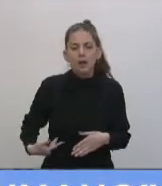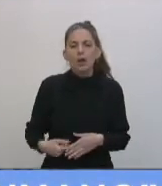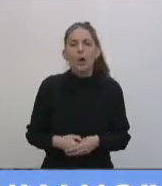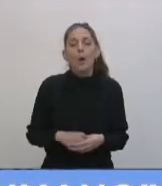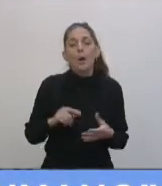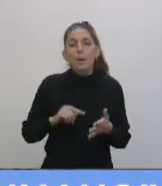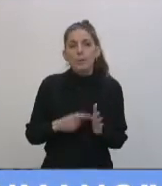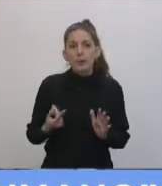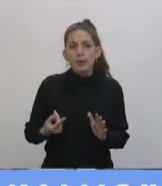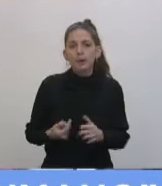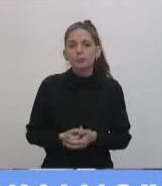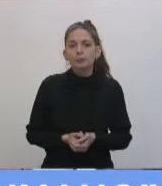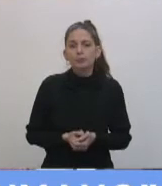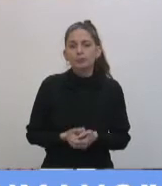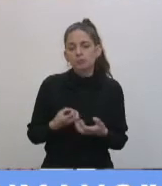pero